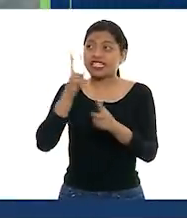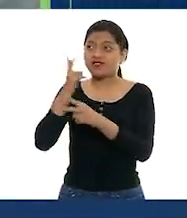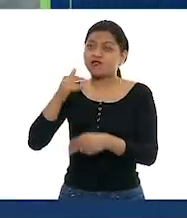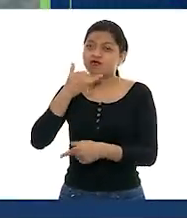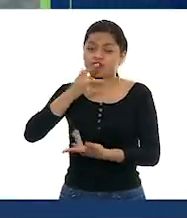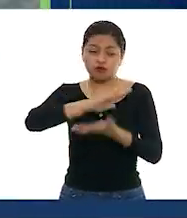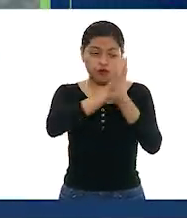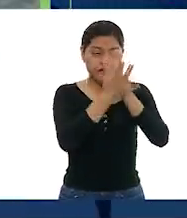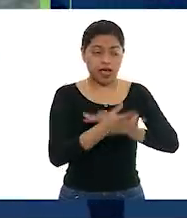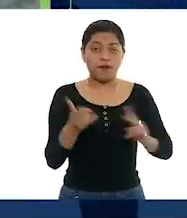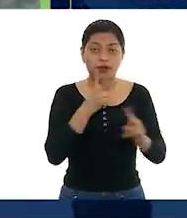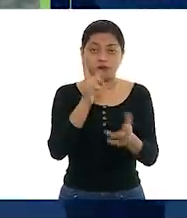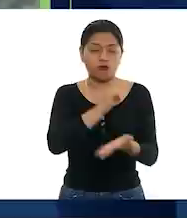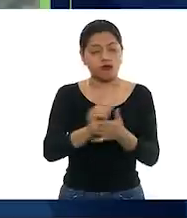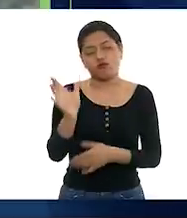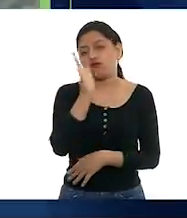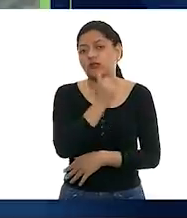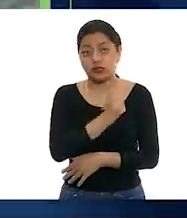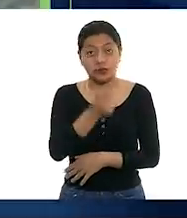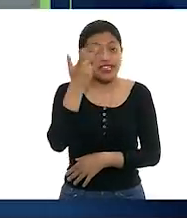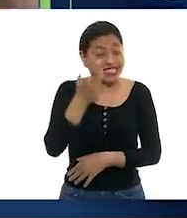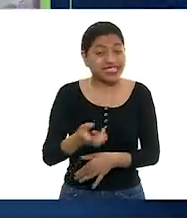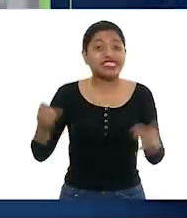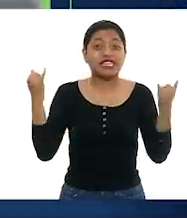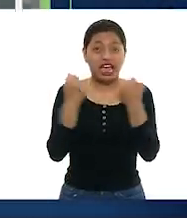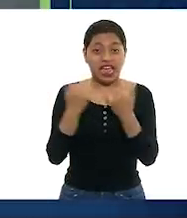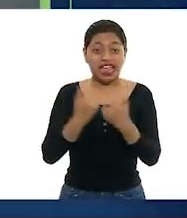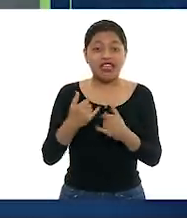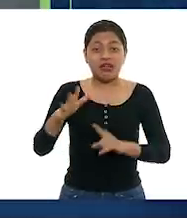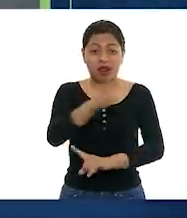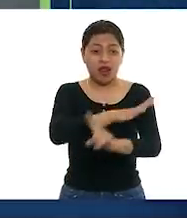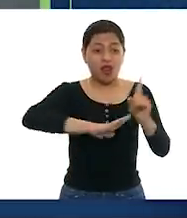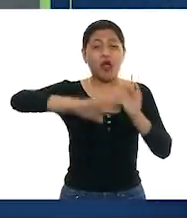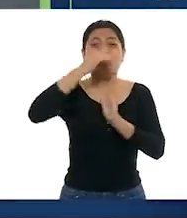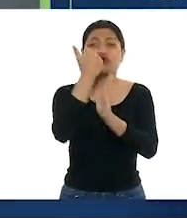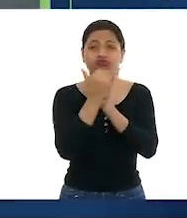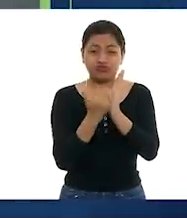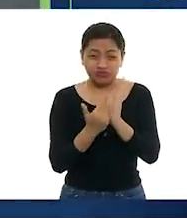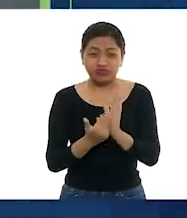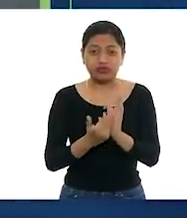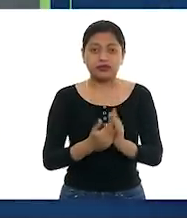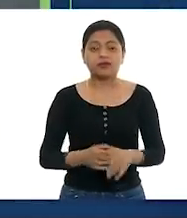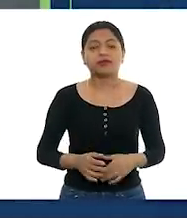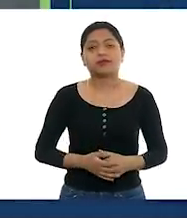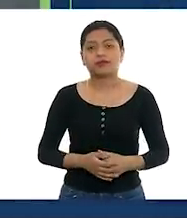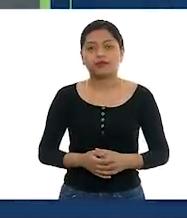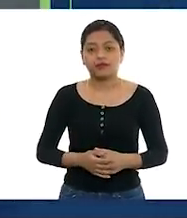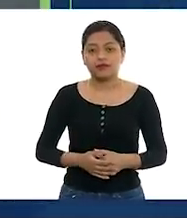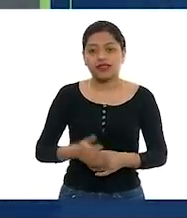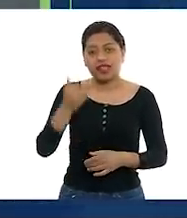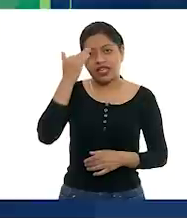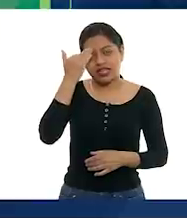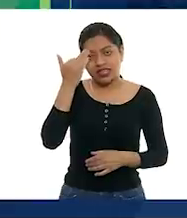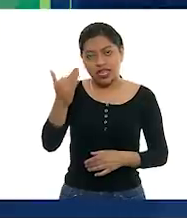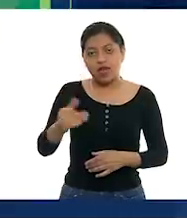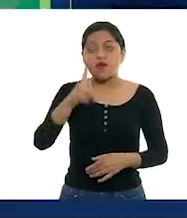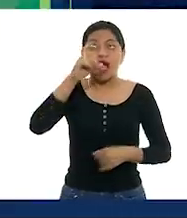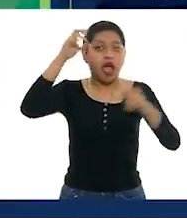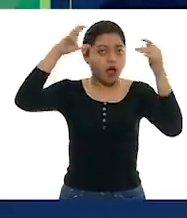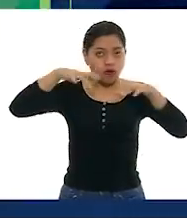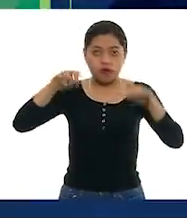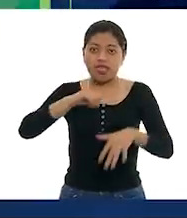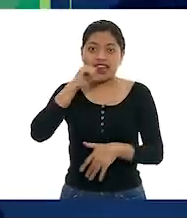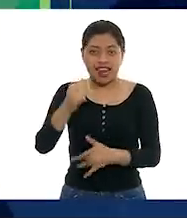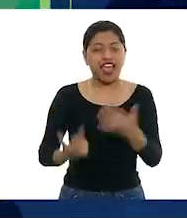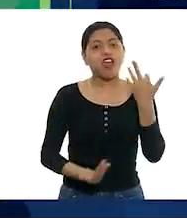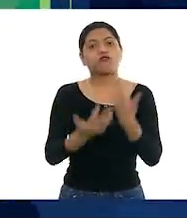terreno. Y si a eso le sumas que los ecosistemas degradados tienen una menor respuesta a factores como largas etapas de sequías,